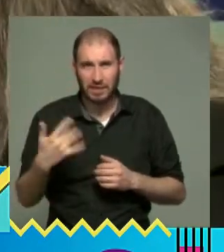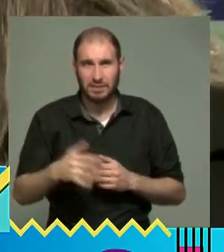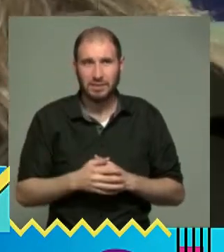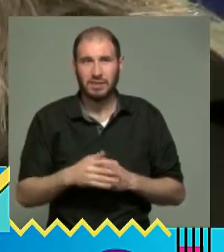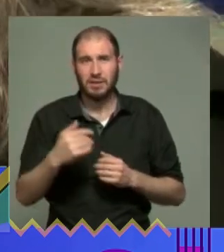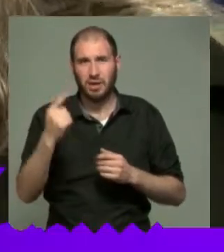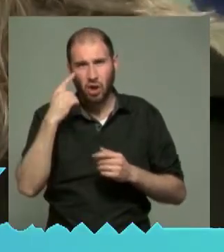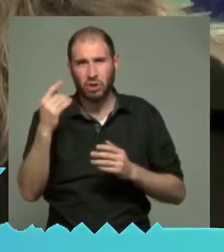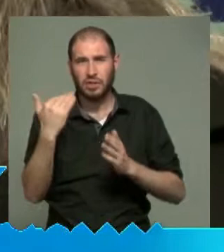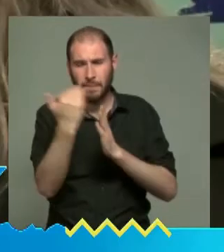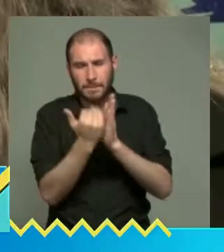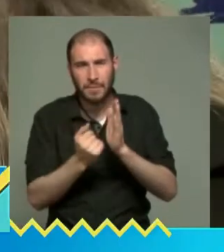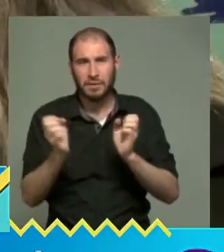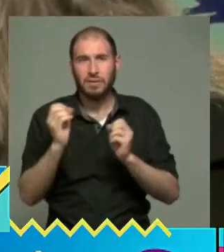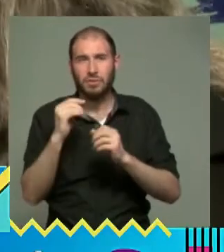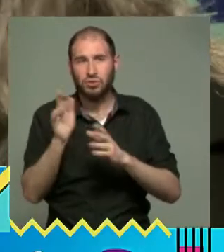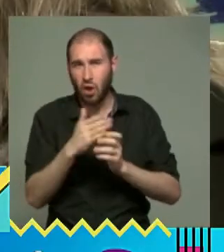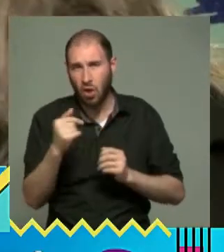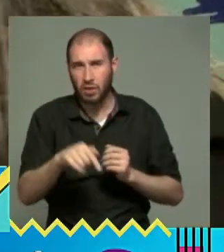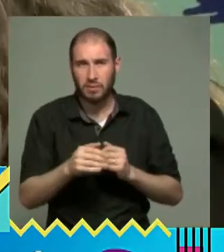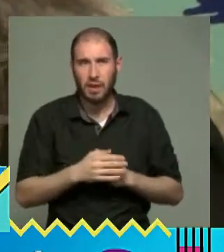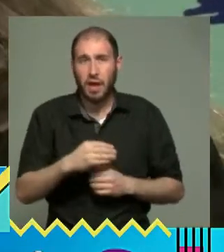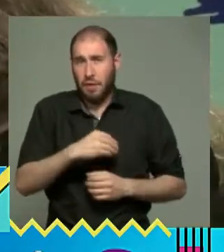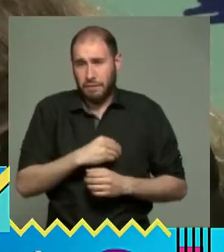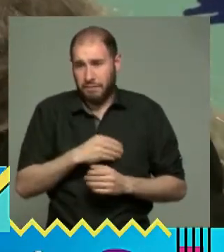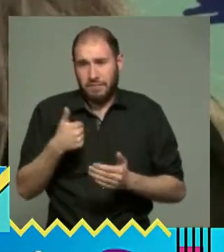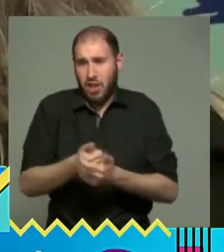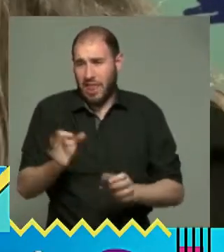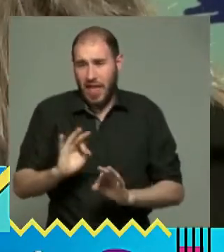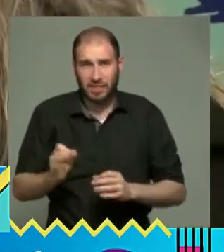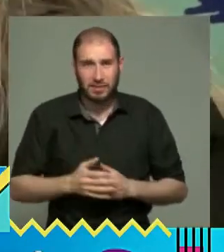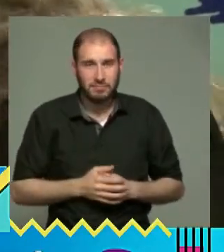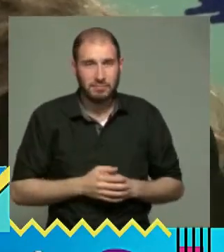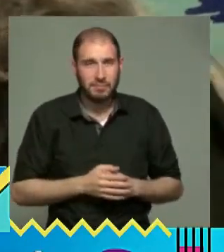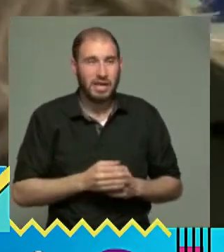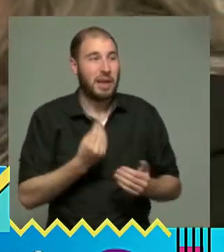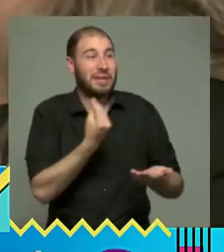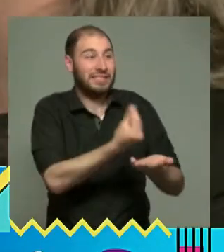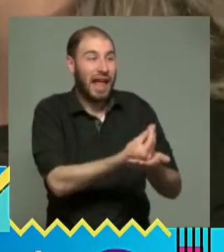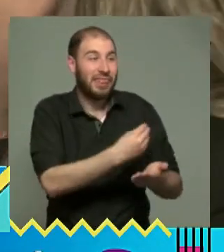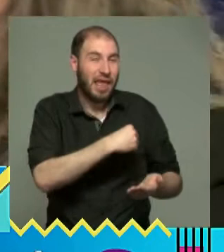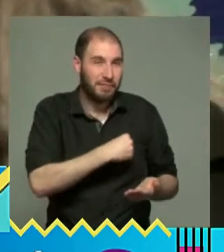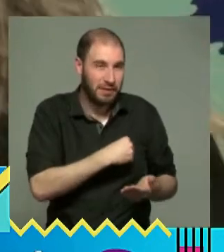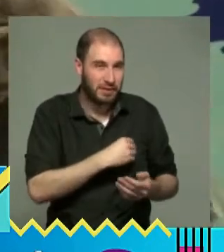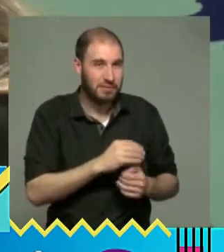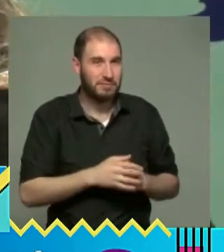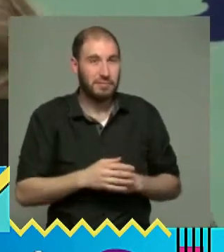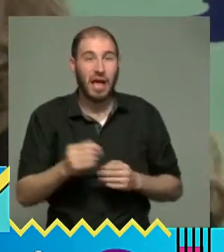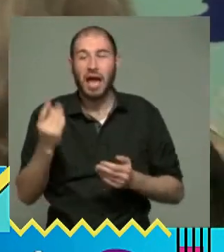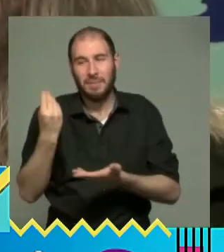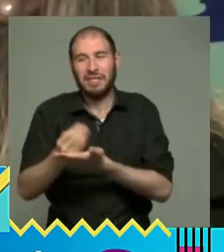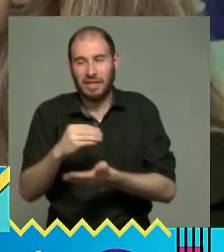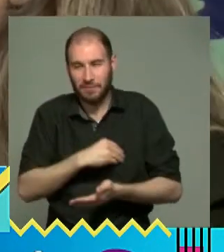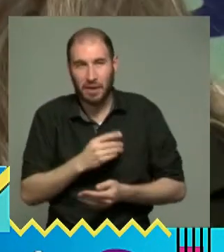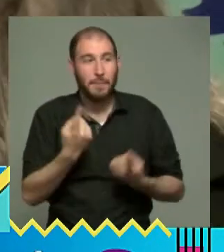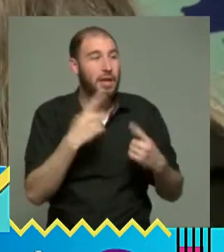cosas, conceptualizarlas y decirlas como son. Concepto, La sí, fe no los vulnera nada. representantes de la fe Ahora han podría vulnerado sí, bueno, algunos representantes. te doy